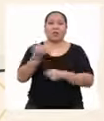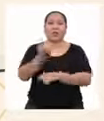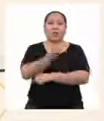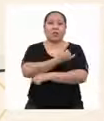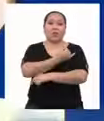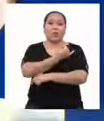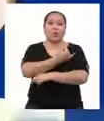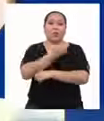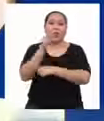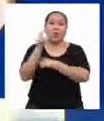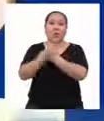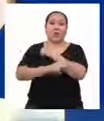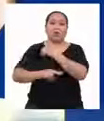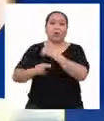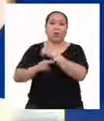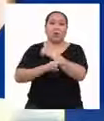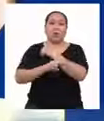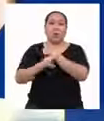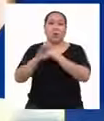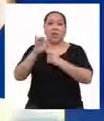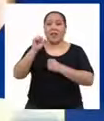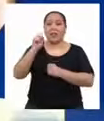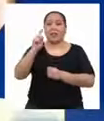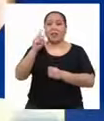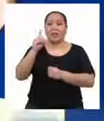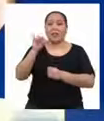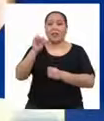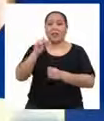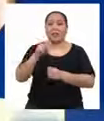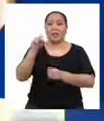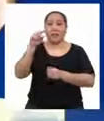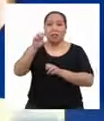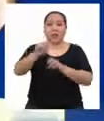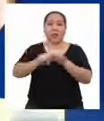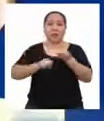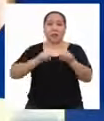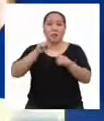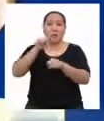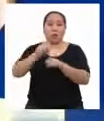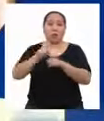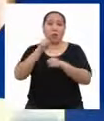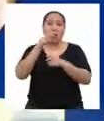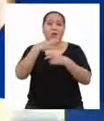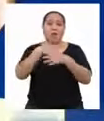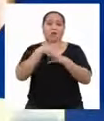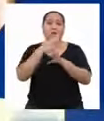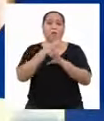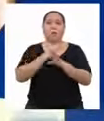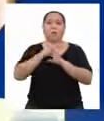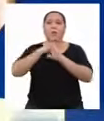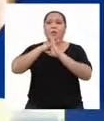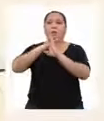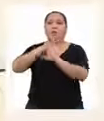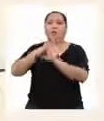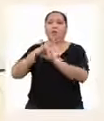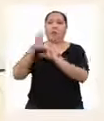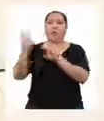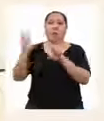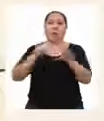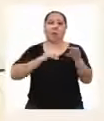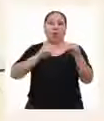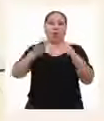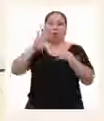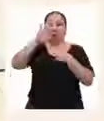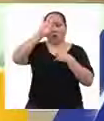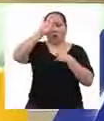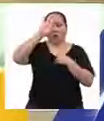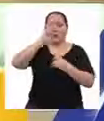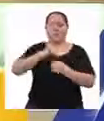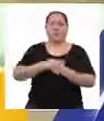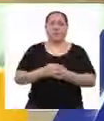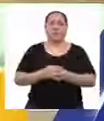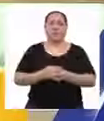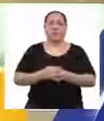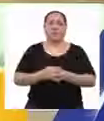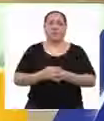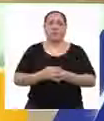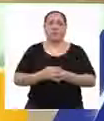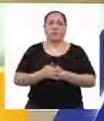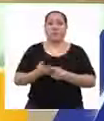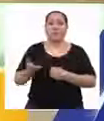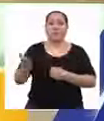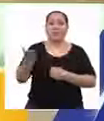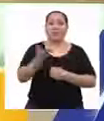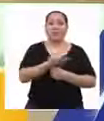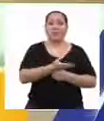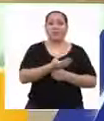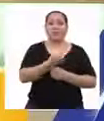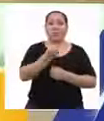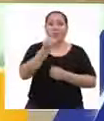del Perú, ¿puede ser la bicicleta una alternativa para prevenir los contagios? Estos han